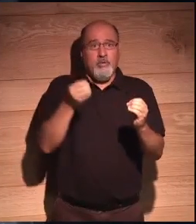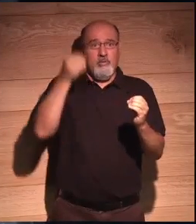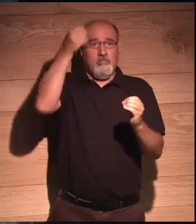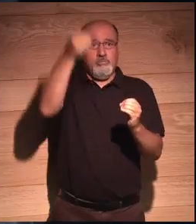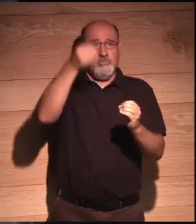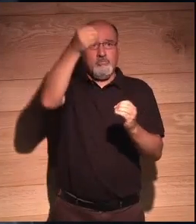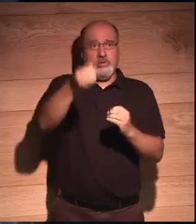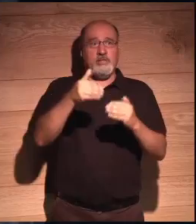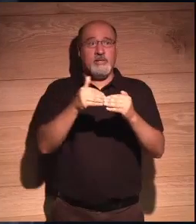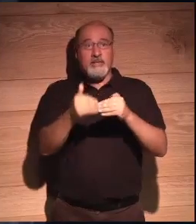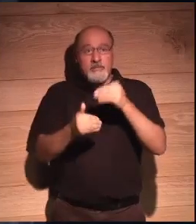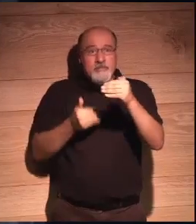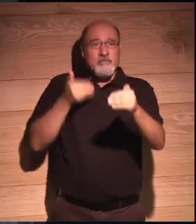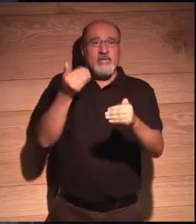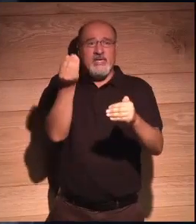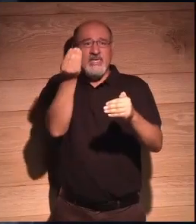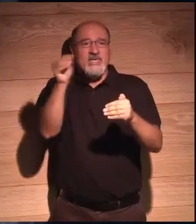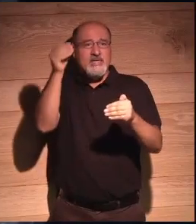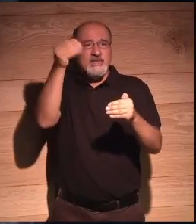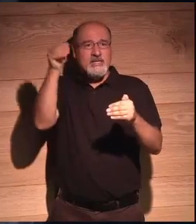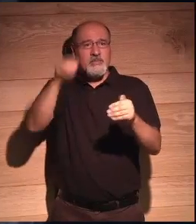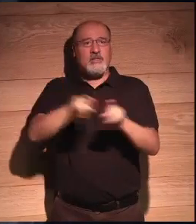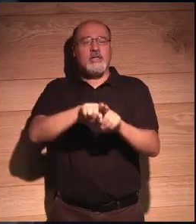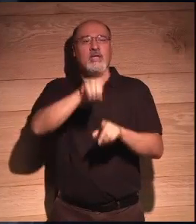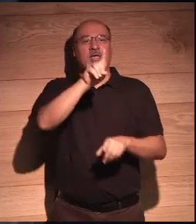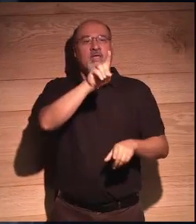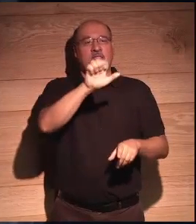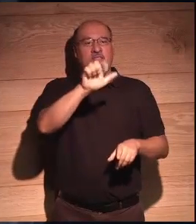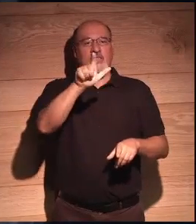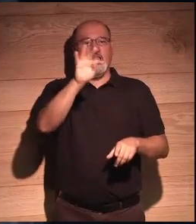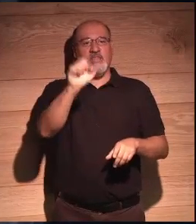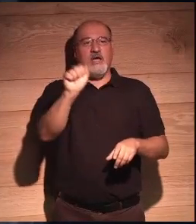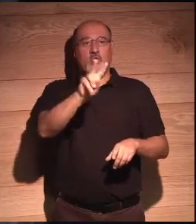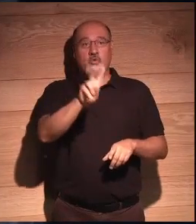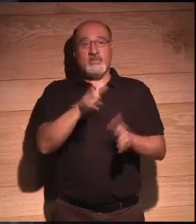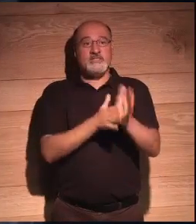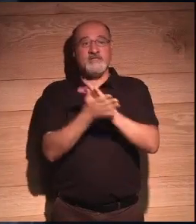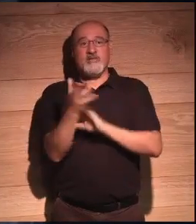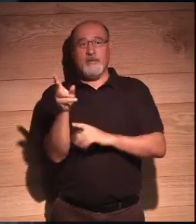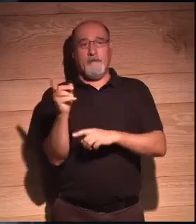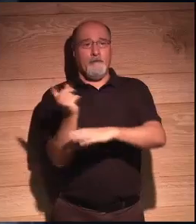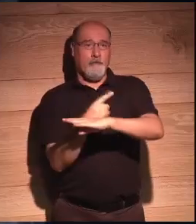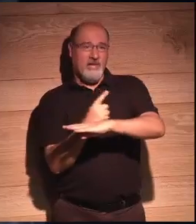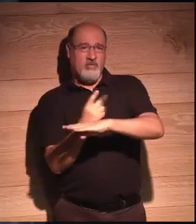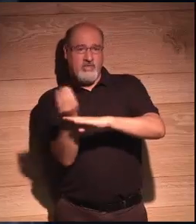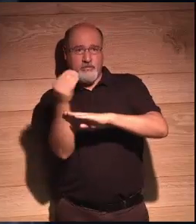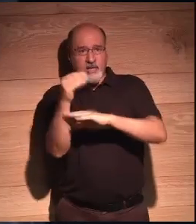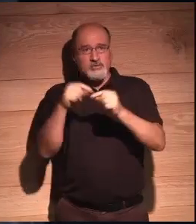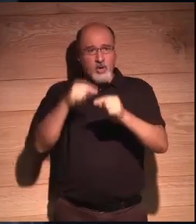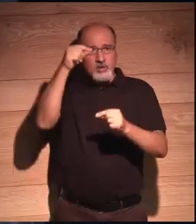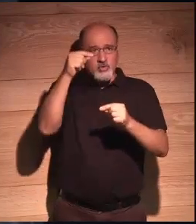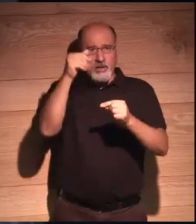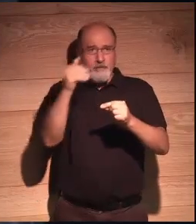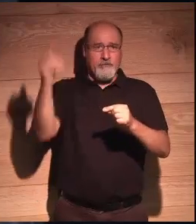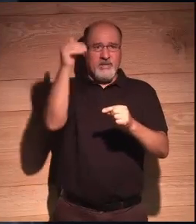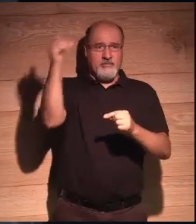eso se habla, en muchas películas además hablan de eso, del delta V, ¿no? ¿Qué incremento de velocidad haces o qué incremento de altura o cambiar